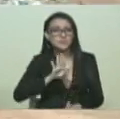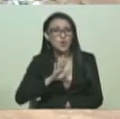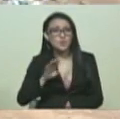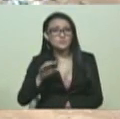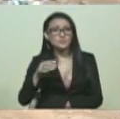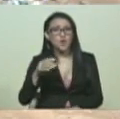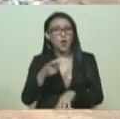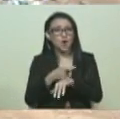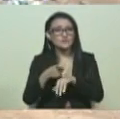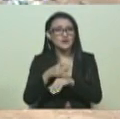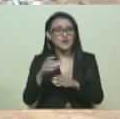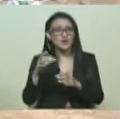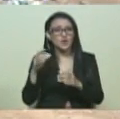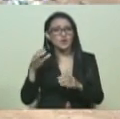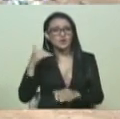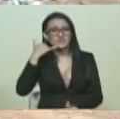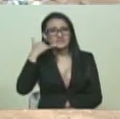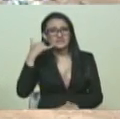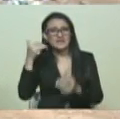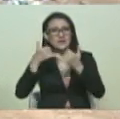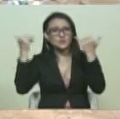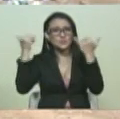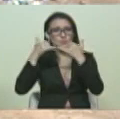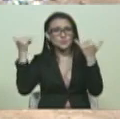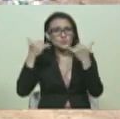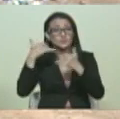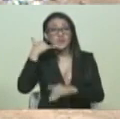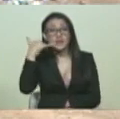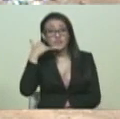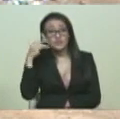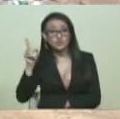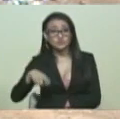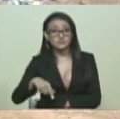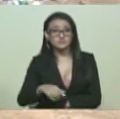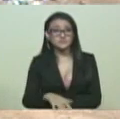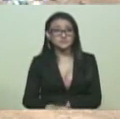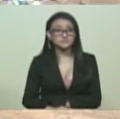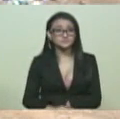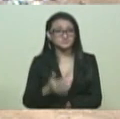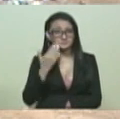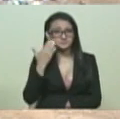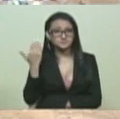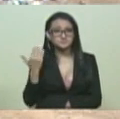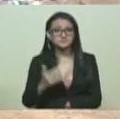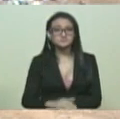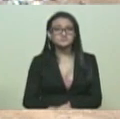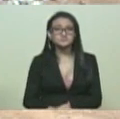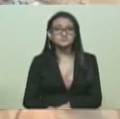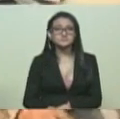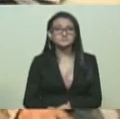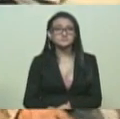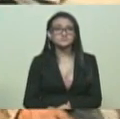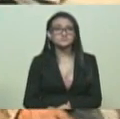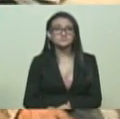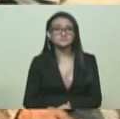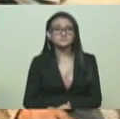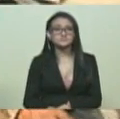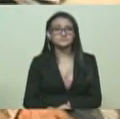distintas piezas metálicas, tubos, cables, sigue,